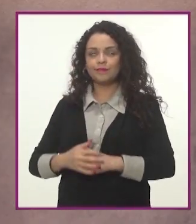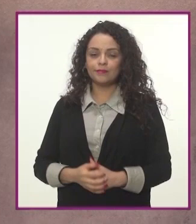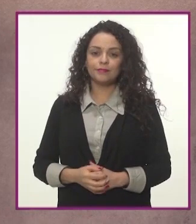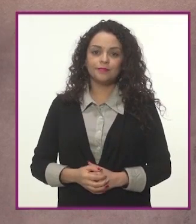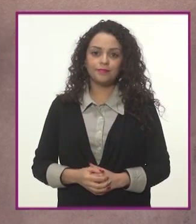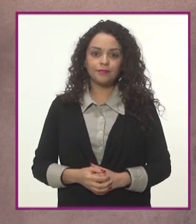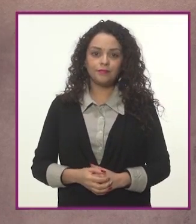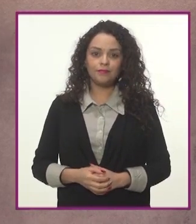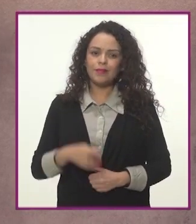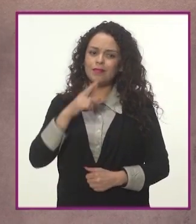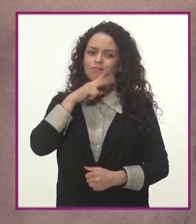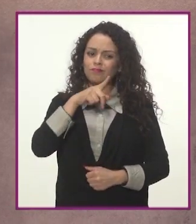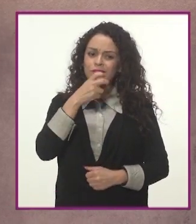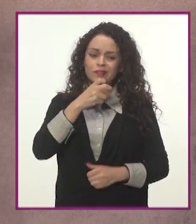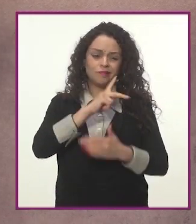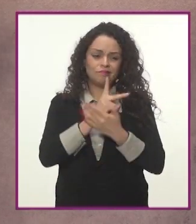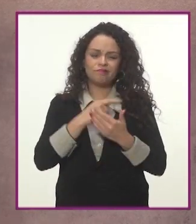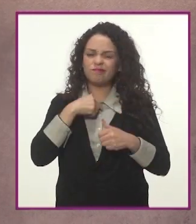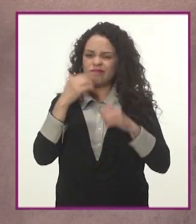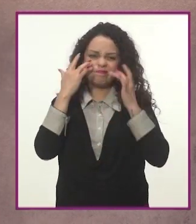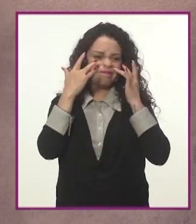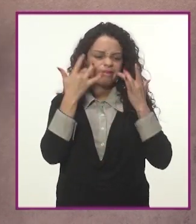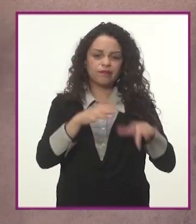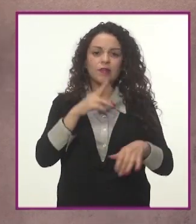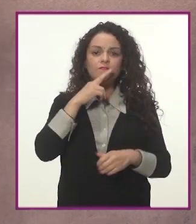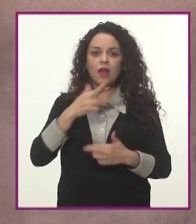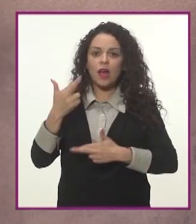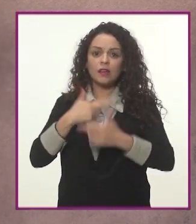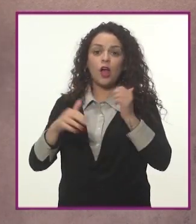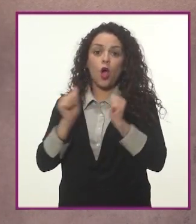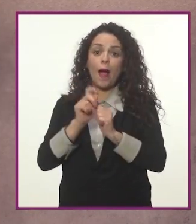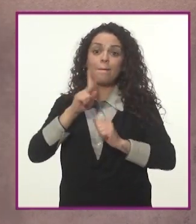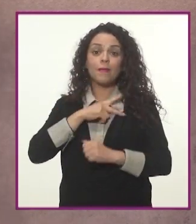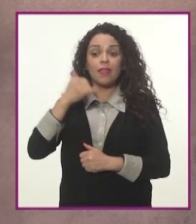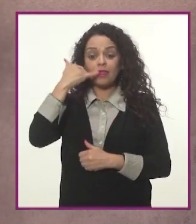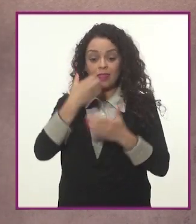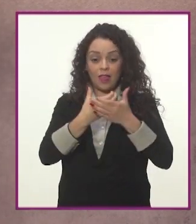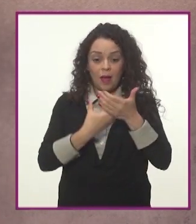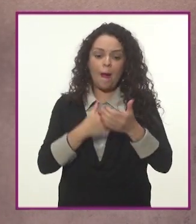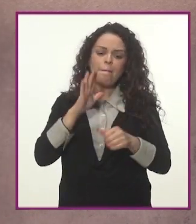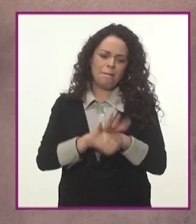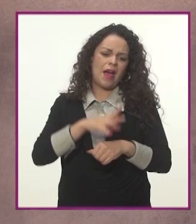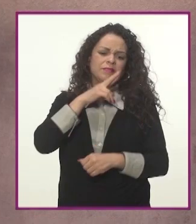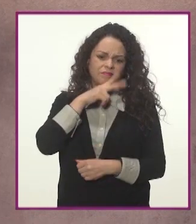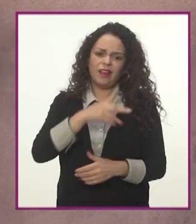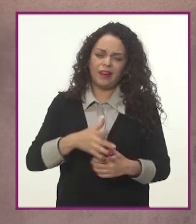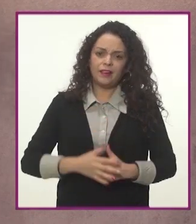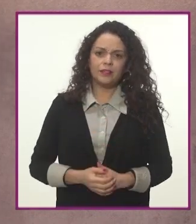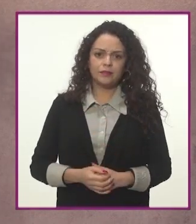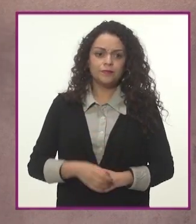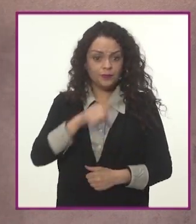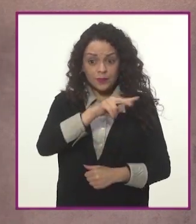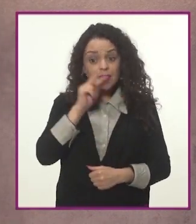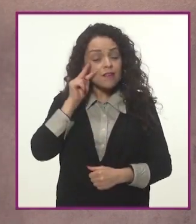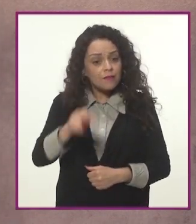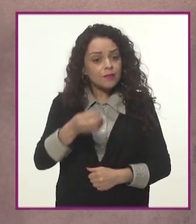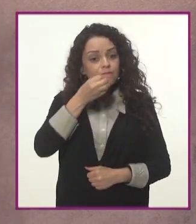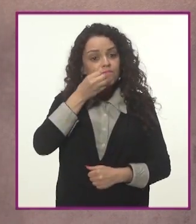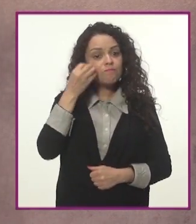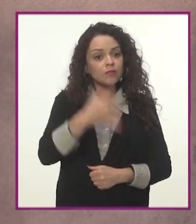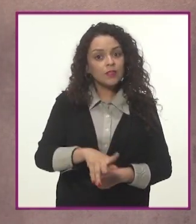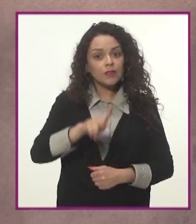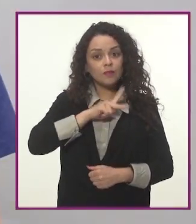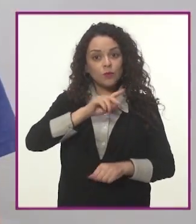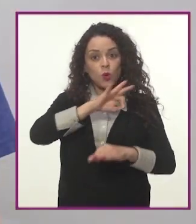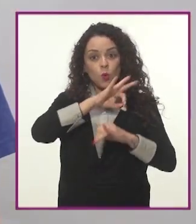mejor voy a abandonar estos programas y voy a regresar a editar con mi teléfono, que me sale mucho mejor. ¿Ya viste qué bien me quedó mi último